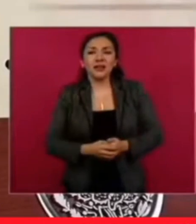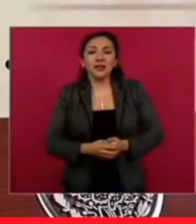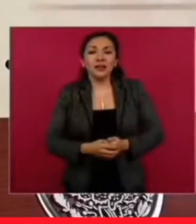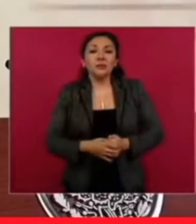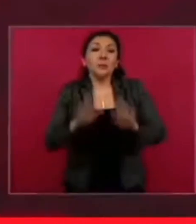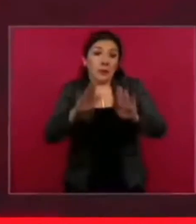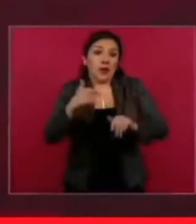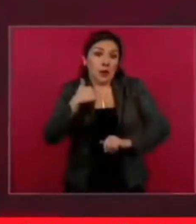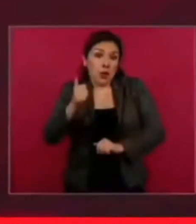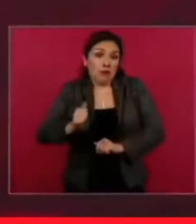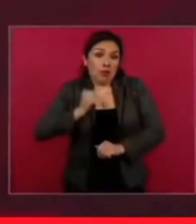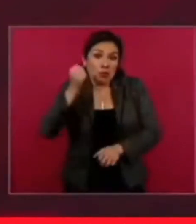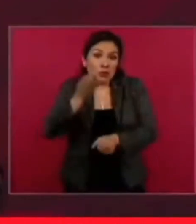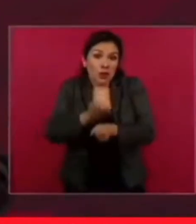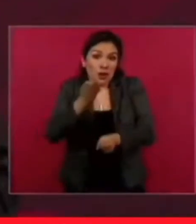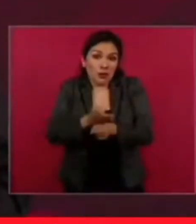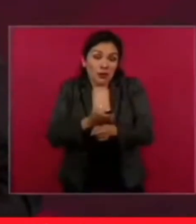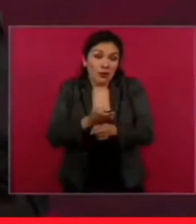Aprovecho pues para